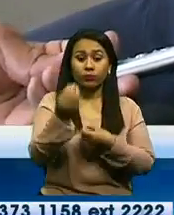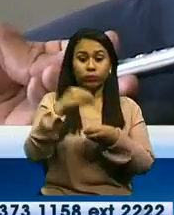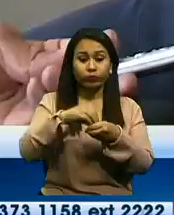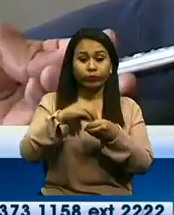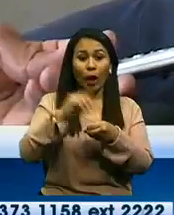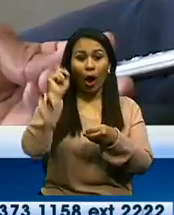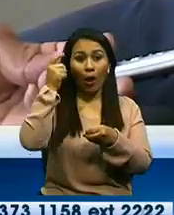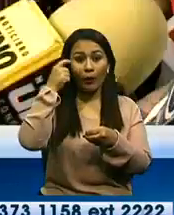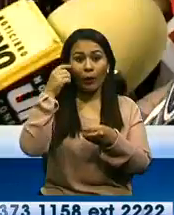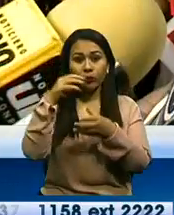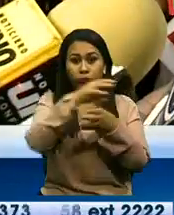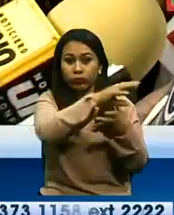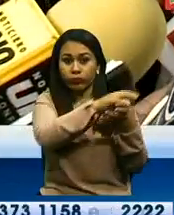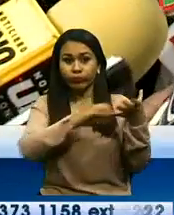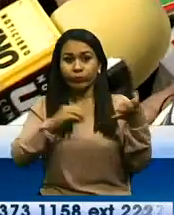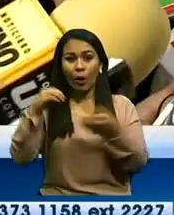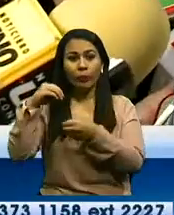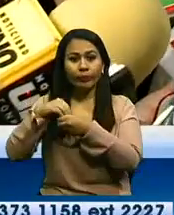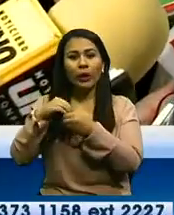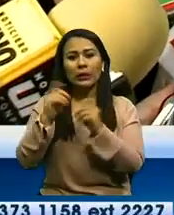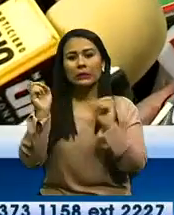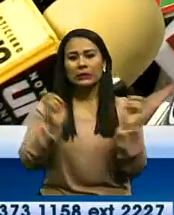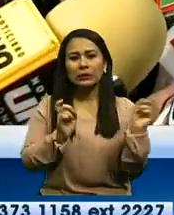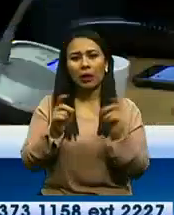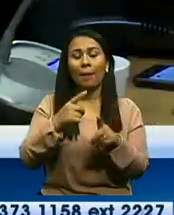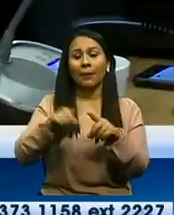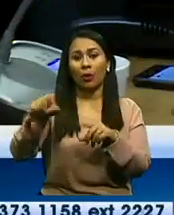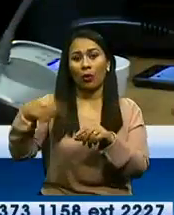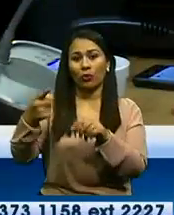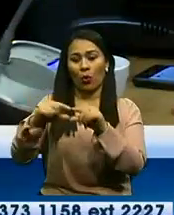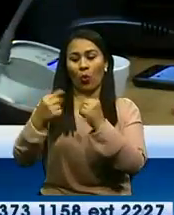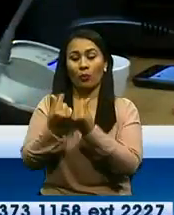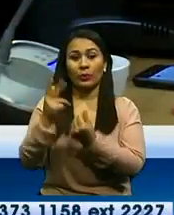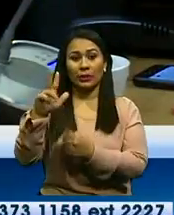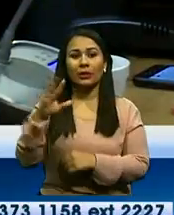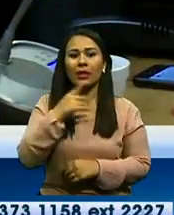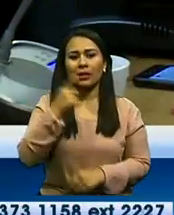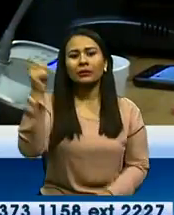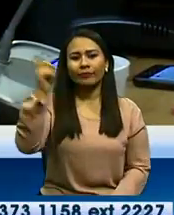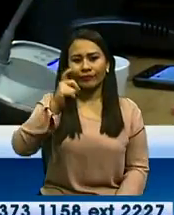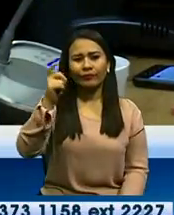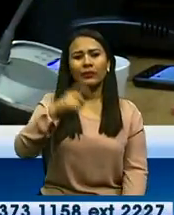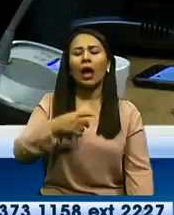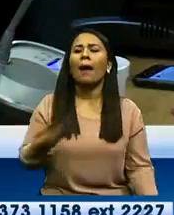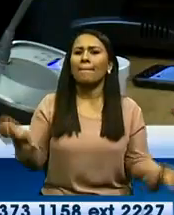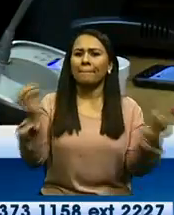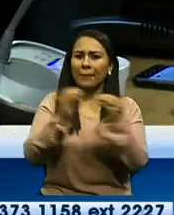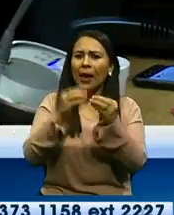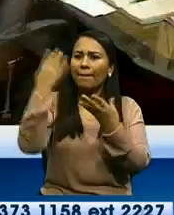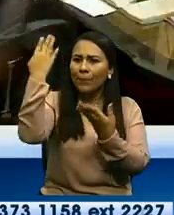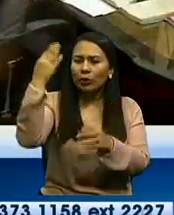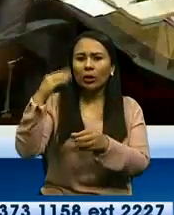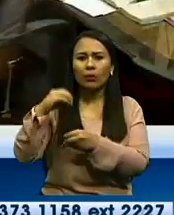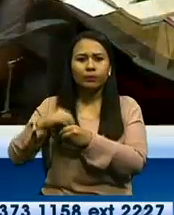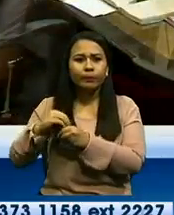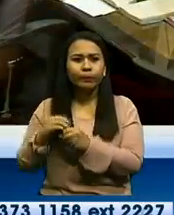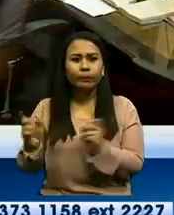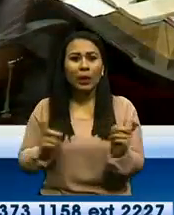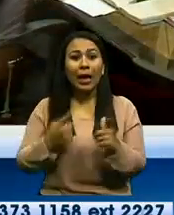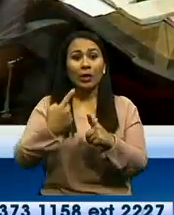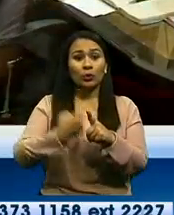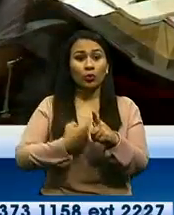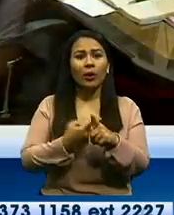ser dilapidados. Pero en el bloque oficialista son más cautos. Aseguran que son necesarias otras políticas de austeridad, que el salario ya